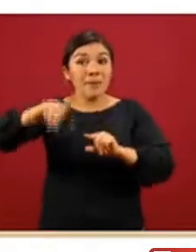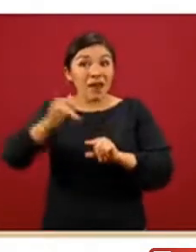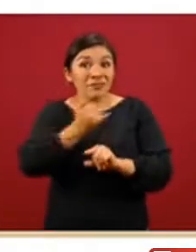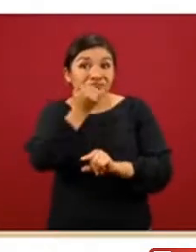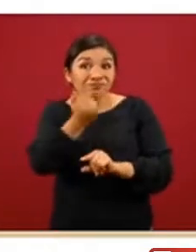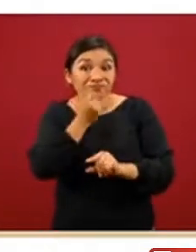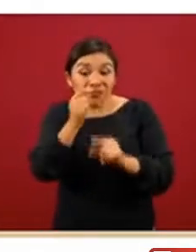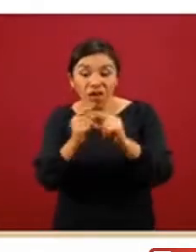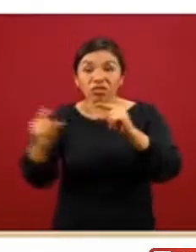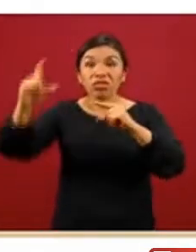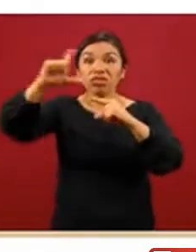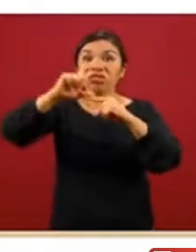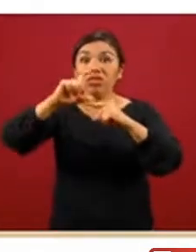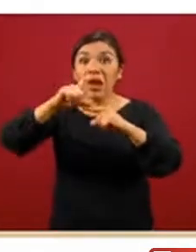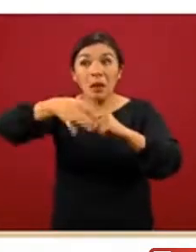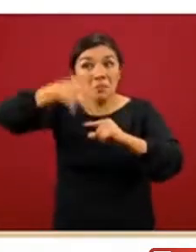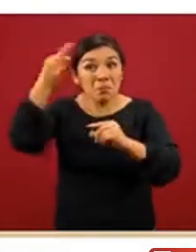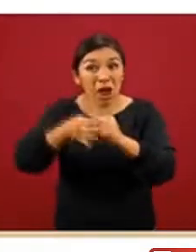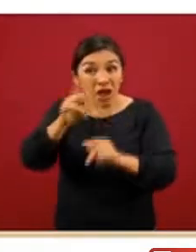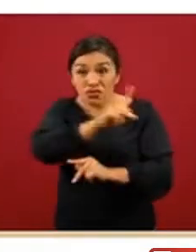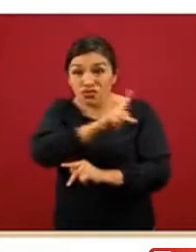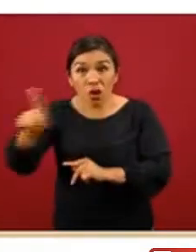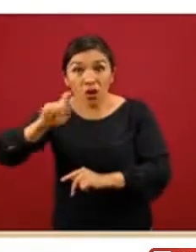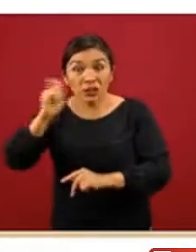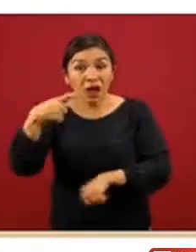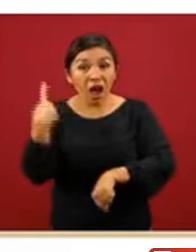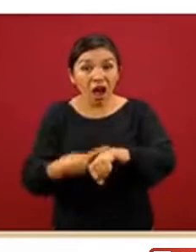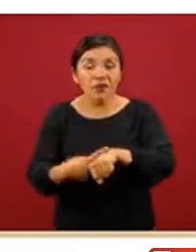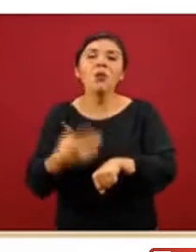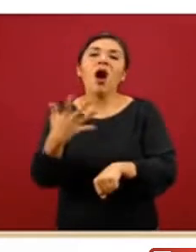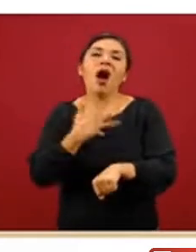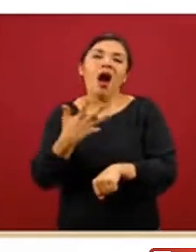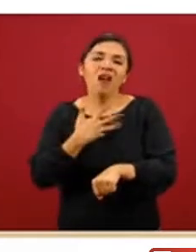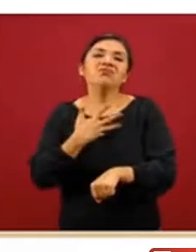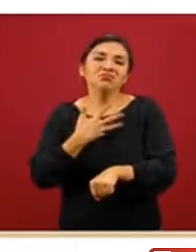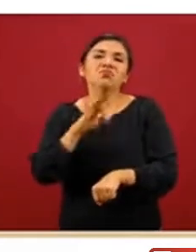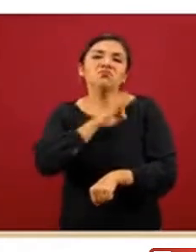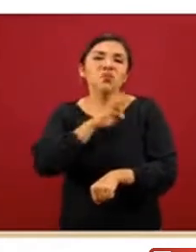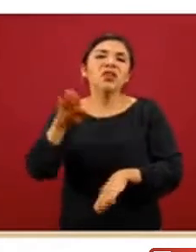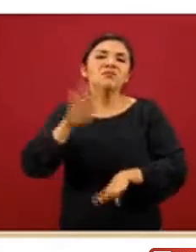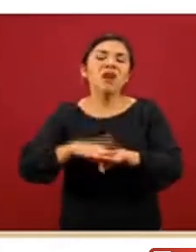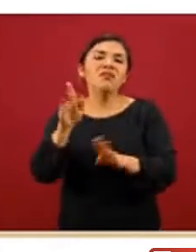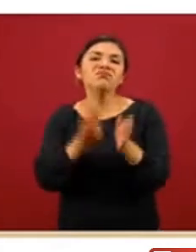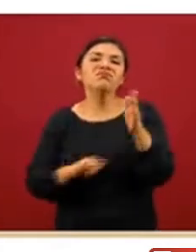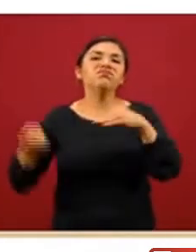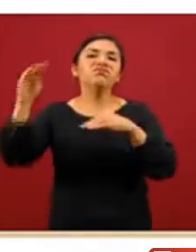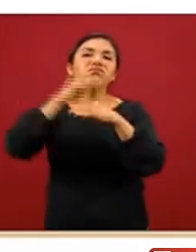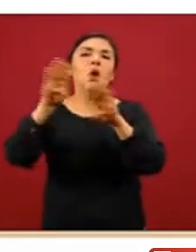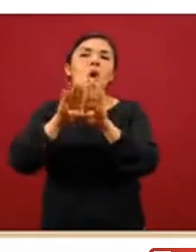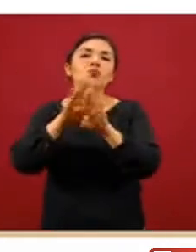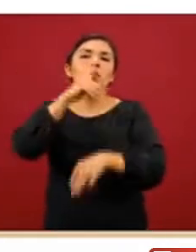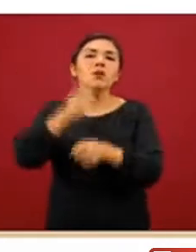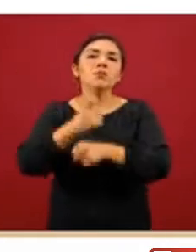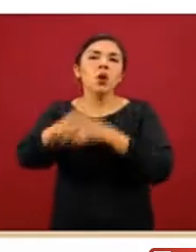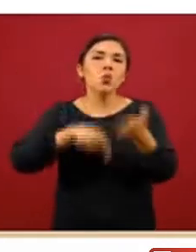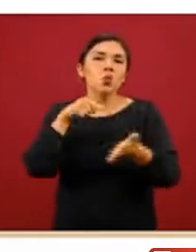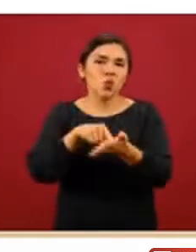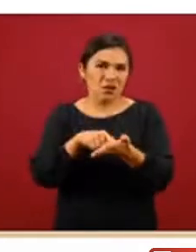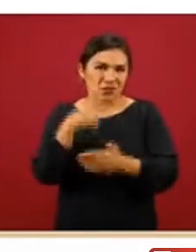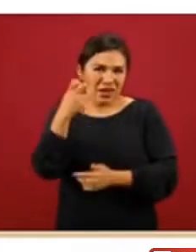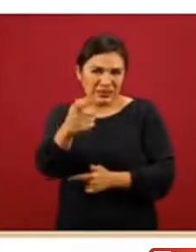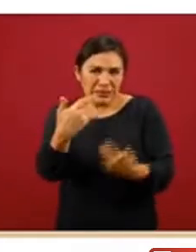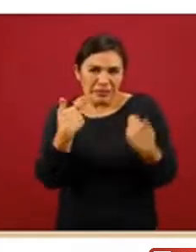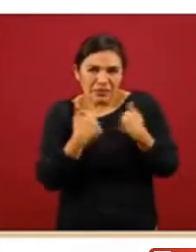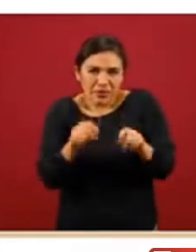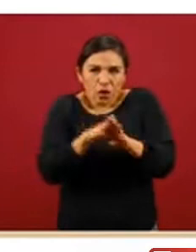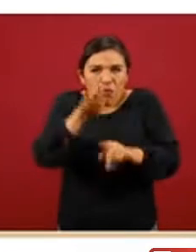sospechosos se llega a confirmar, al menos en esta proporción, tranquilamente pasarán a unos primeros lugares. Esto es un poco la idea de